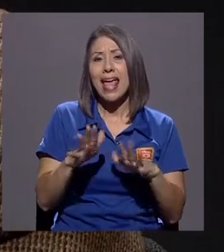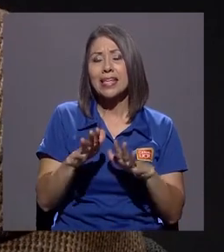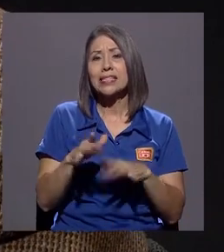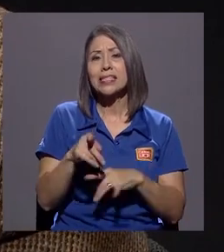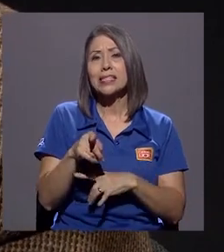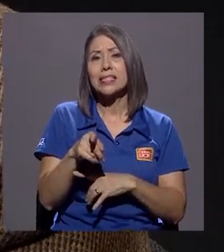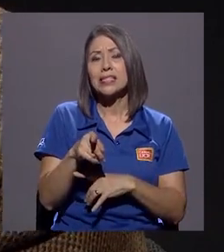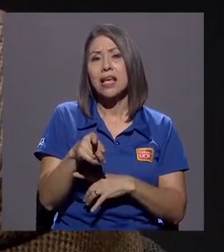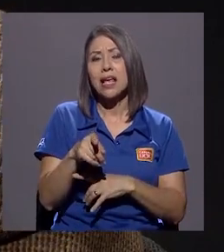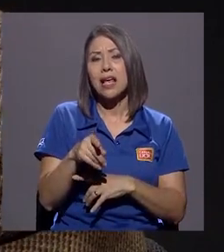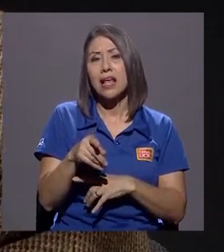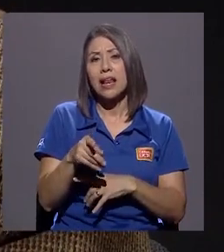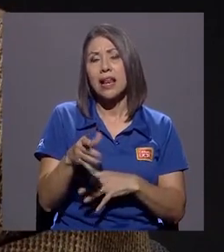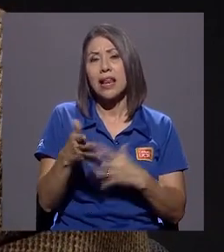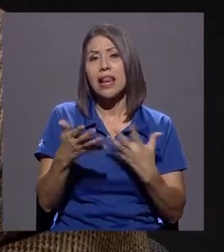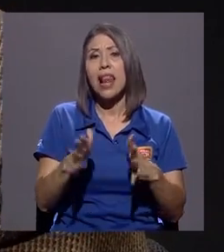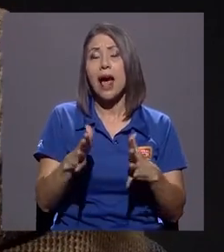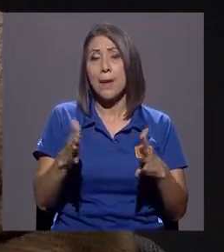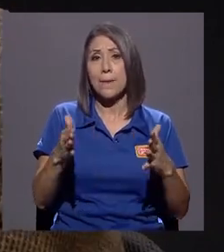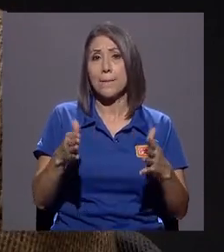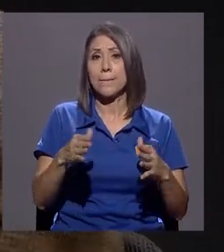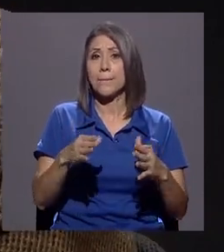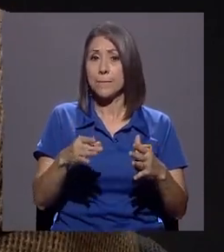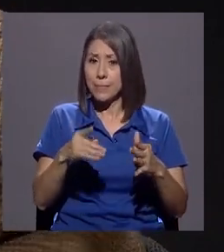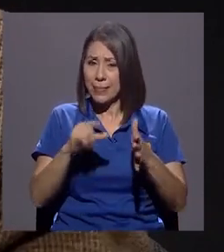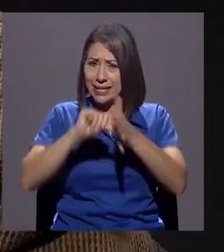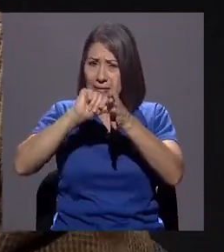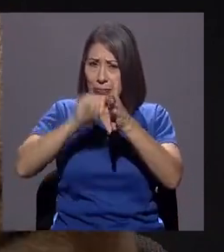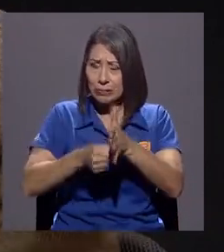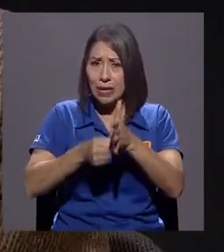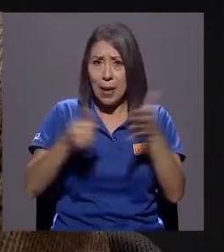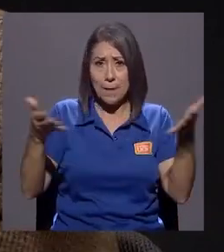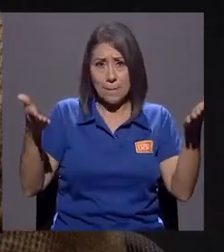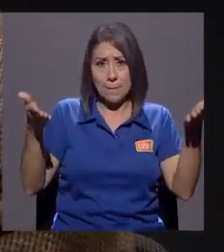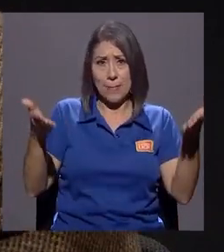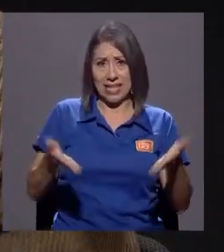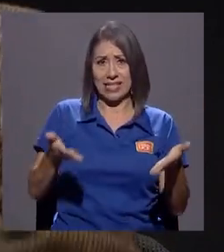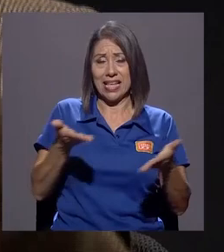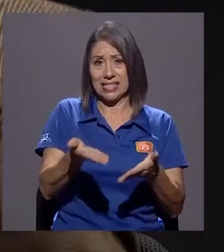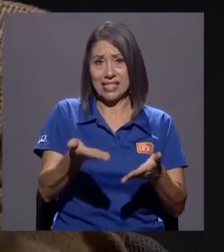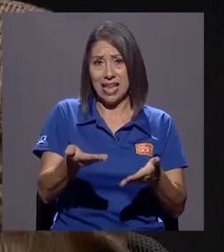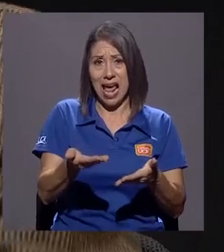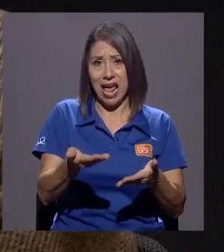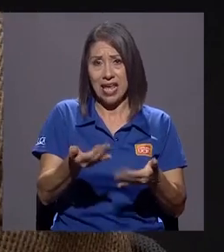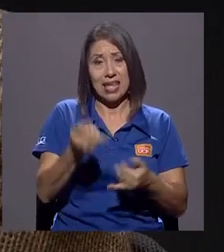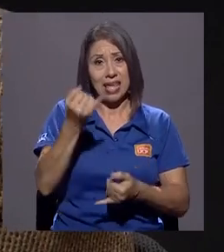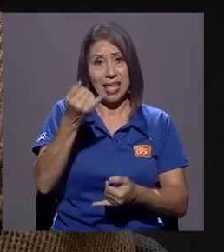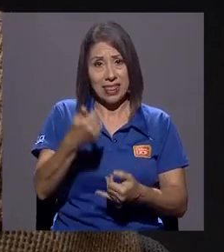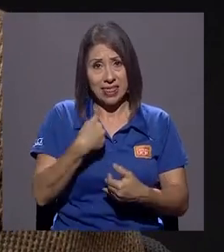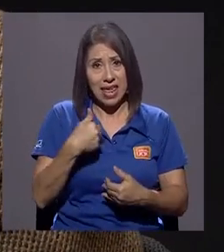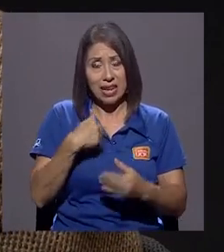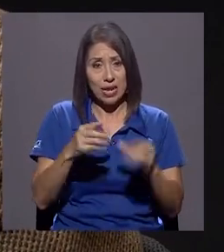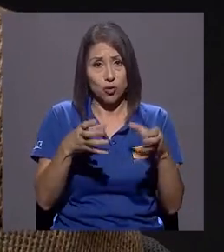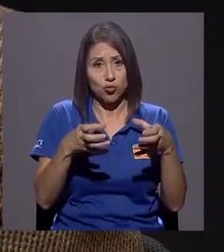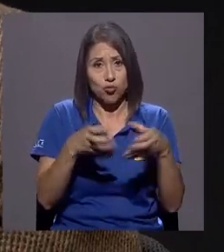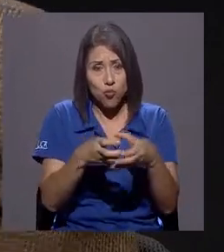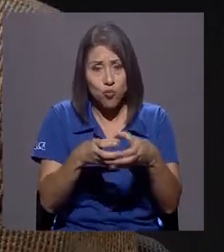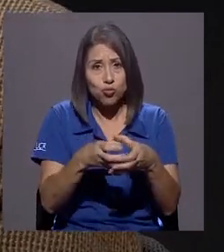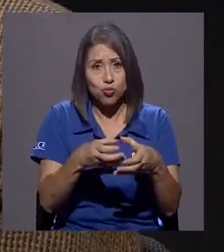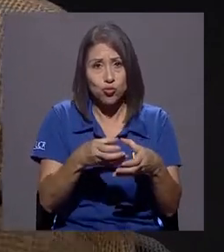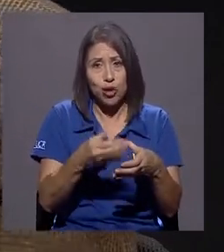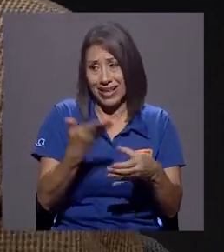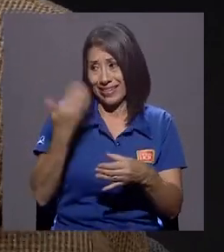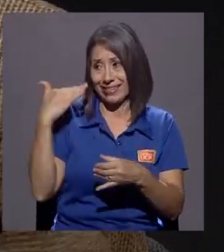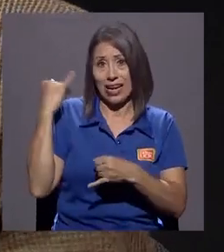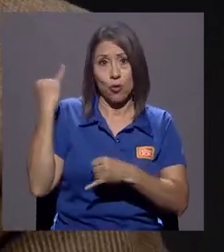marcada presencia que terminan teniendo sobre todo en la última campaña electoral lo